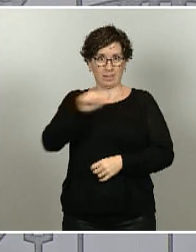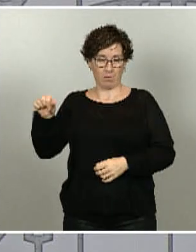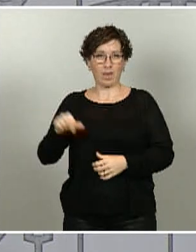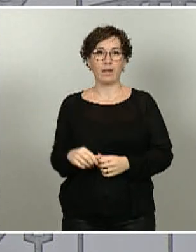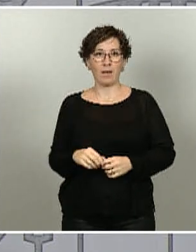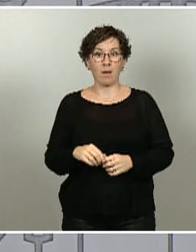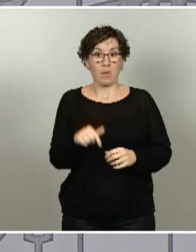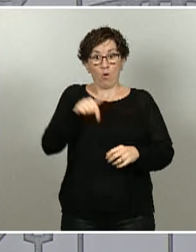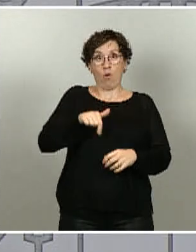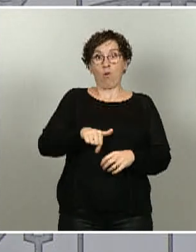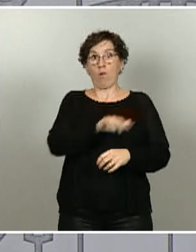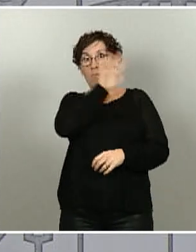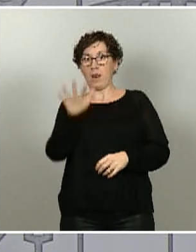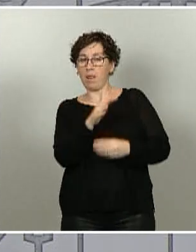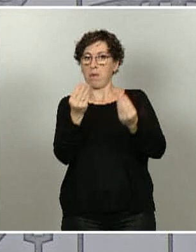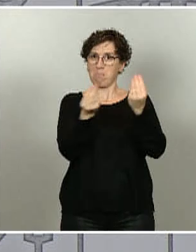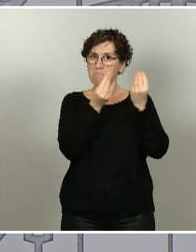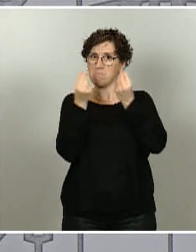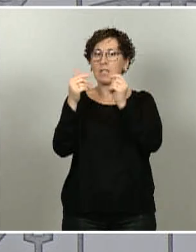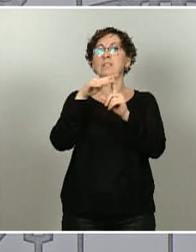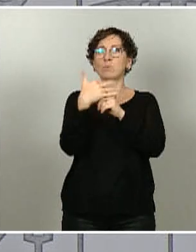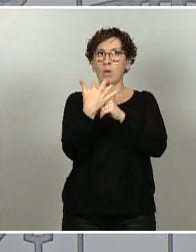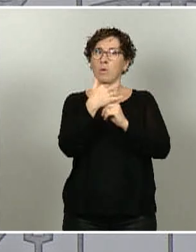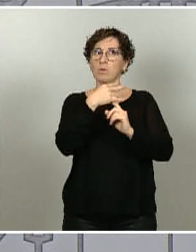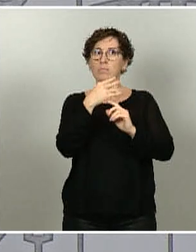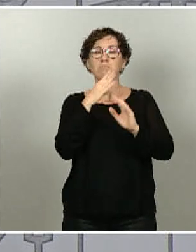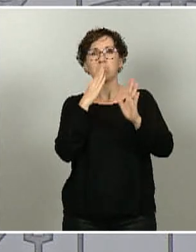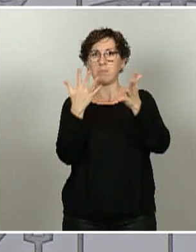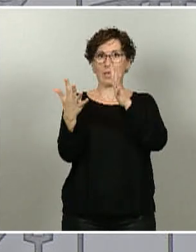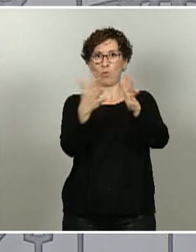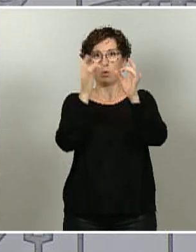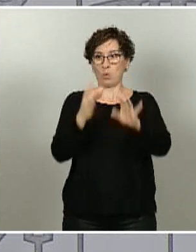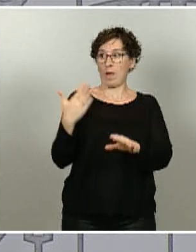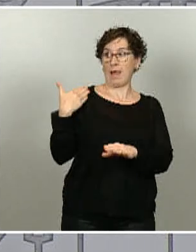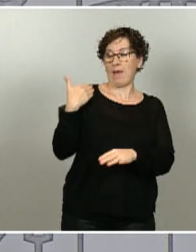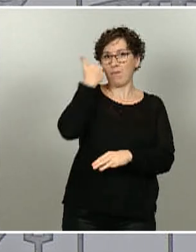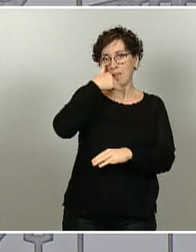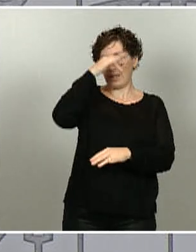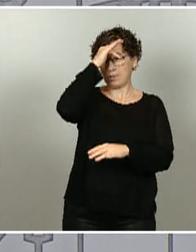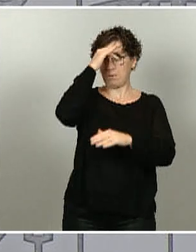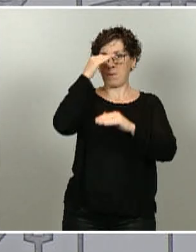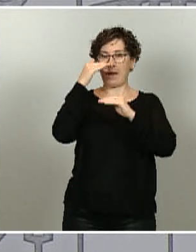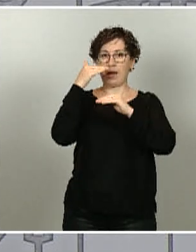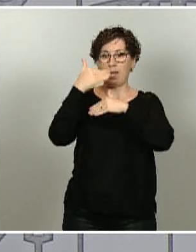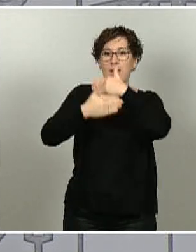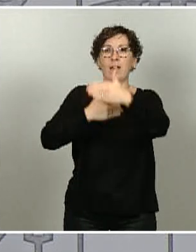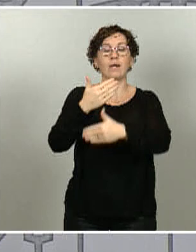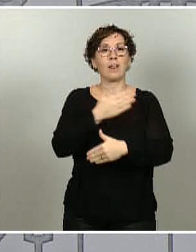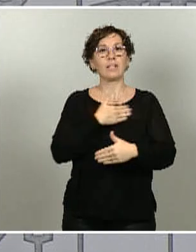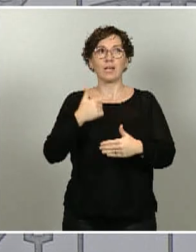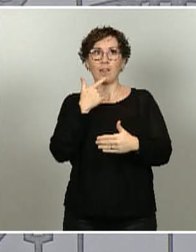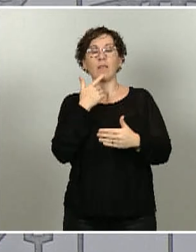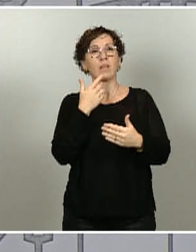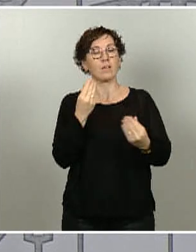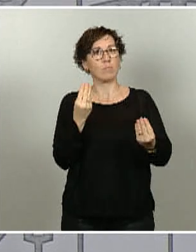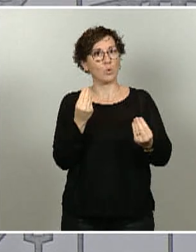que se mantiene no muy lejos de lo observado el fin de semana, y por lo tanto yo creo que podemos valorar como muy satisfactoria la